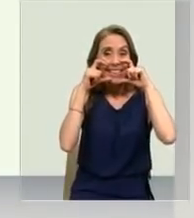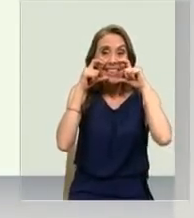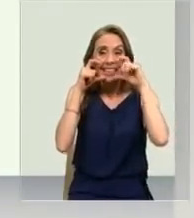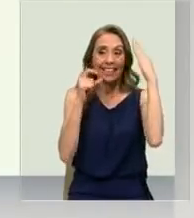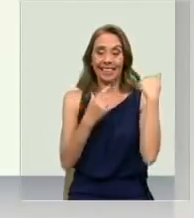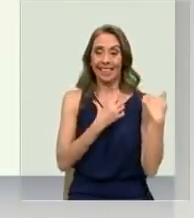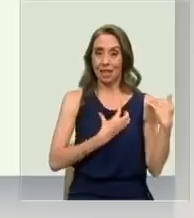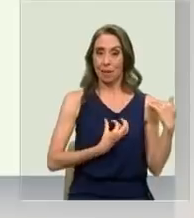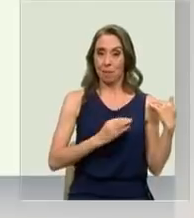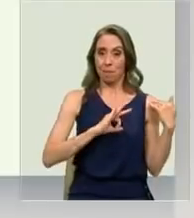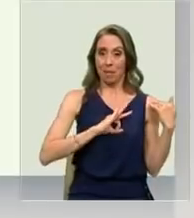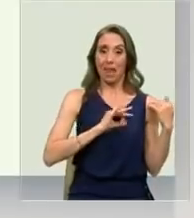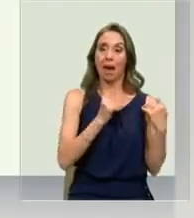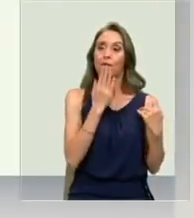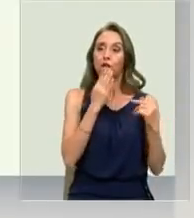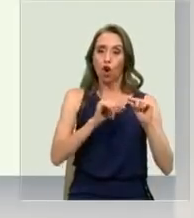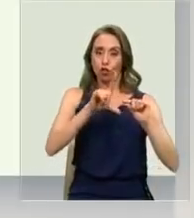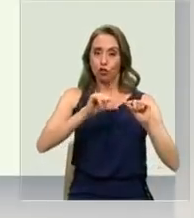fuerte, porque